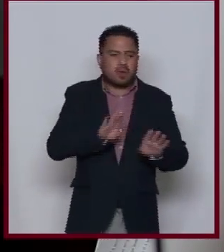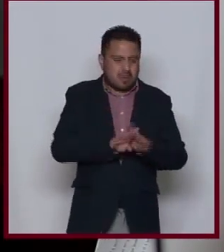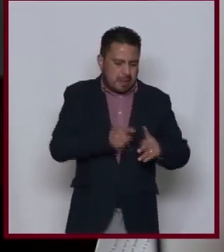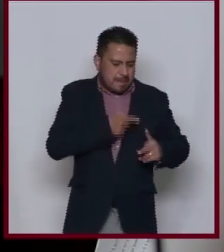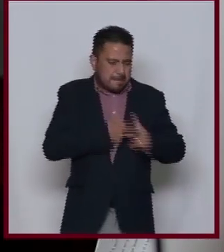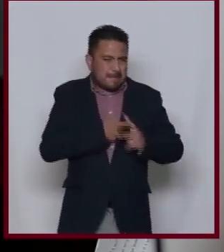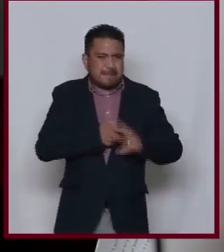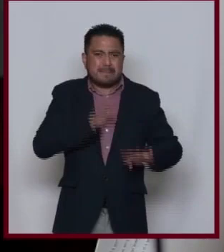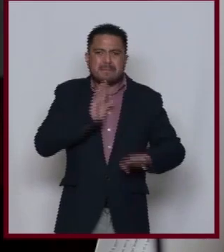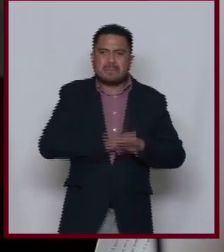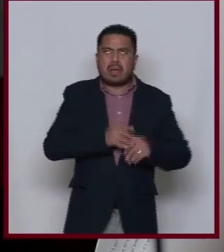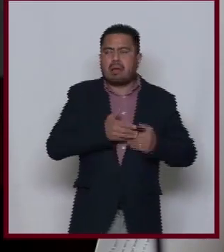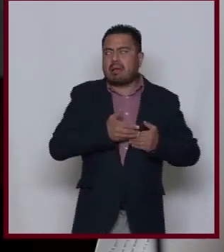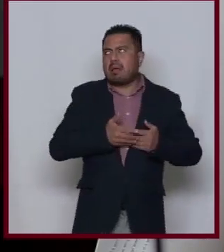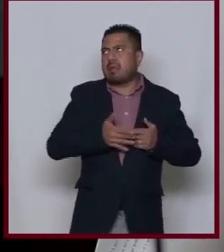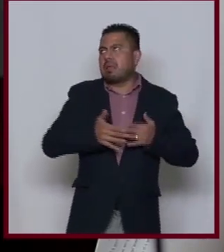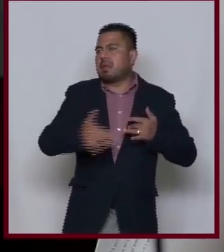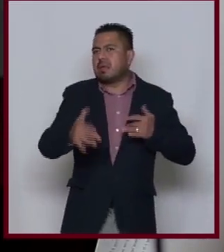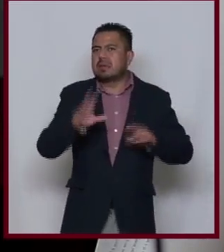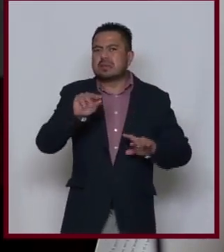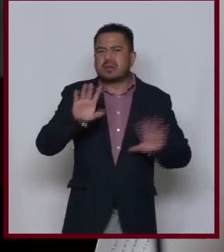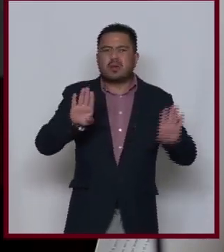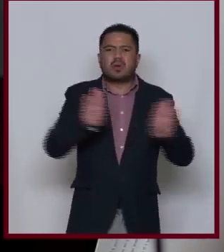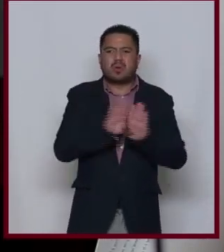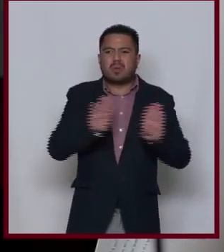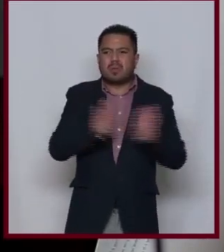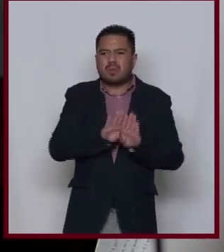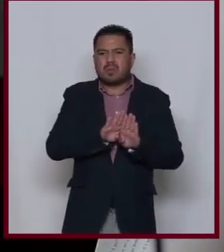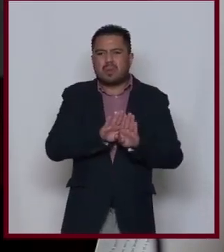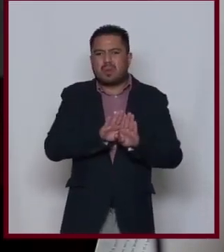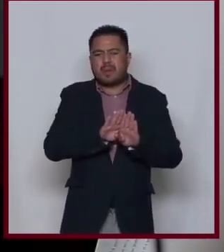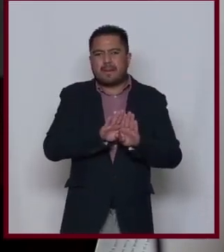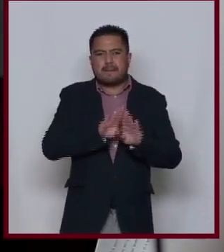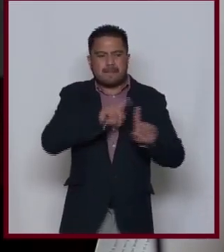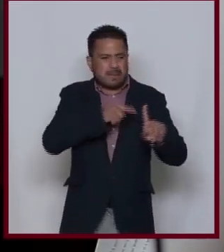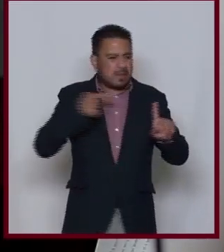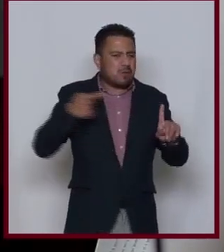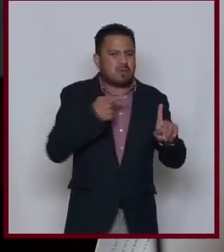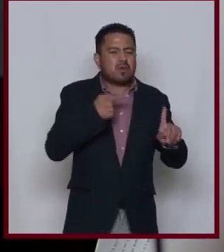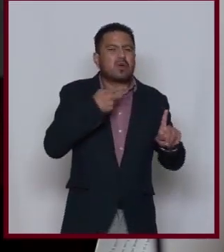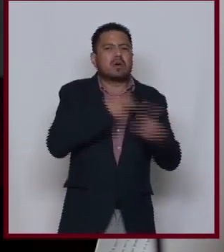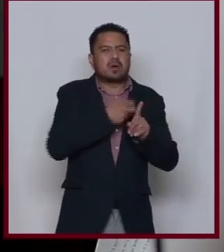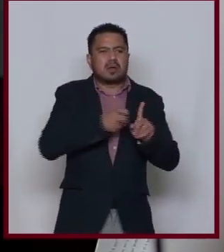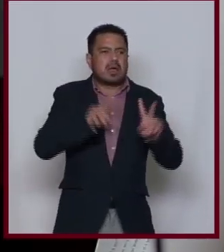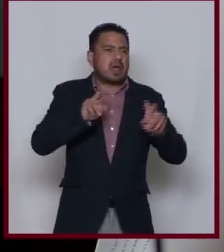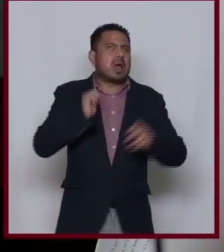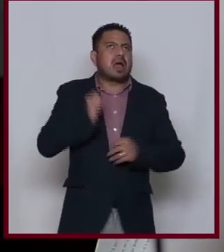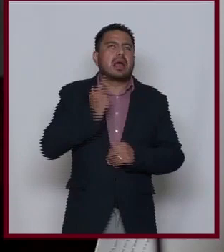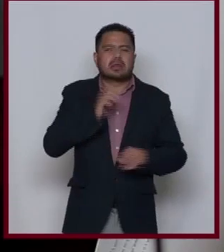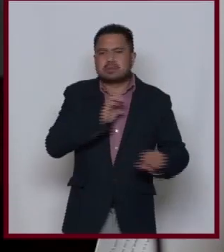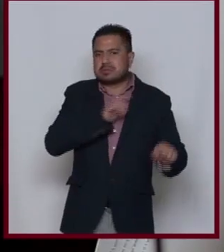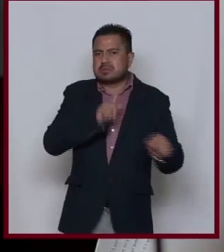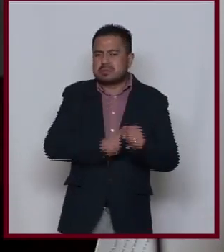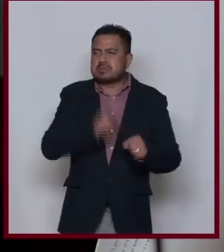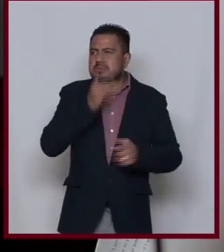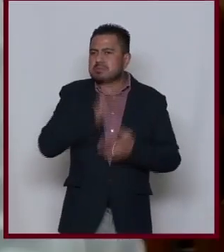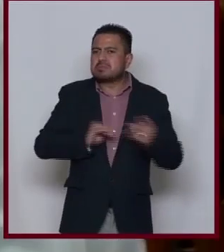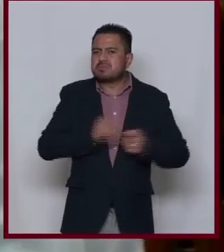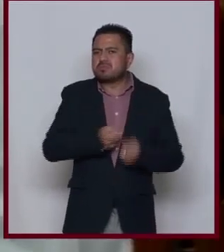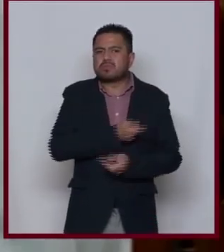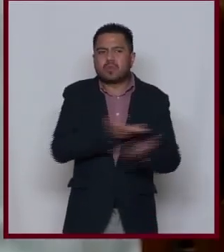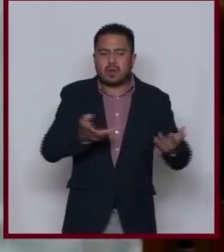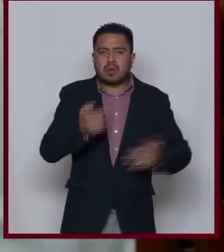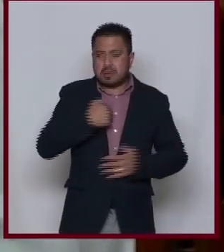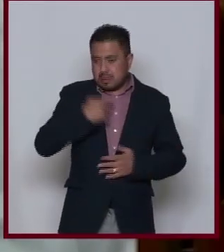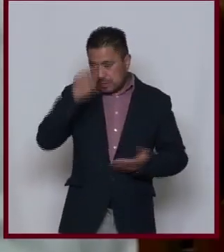que son tan extensas y todavía no como tan enfocadas, ¿no? en algo en particular? Yo